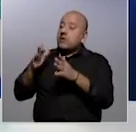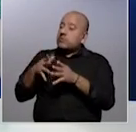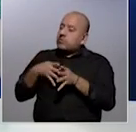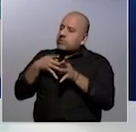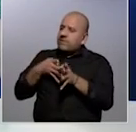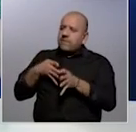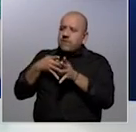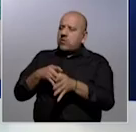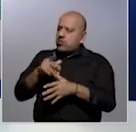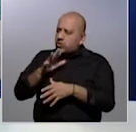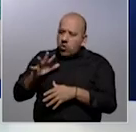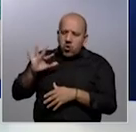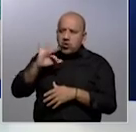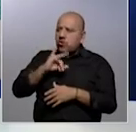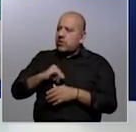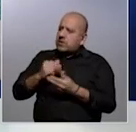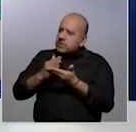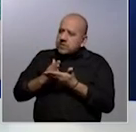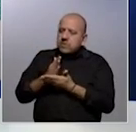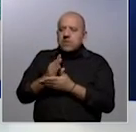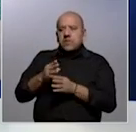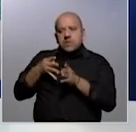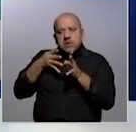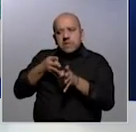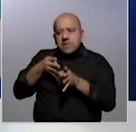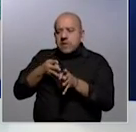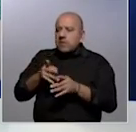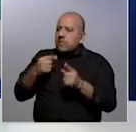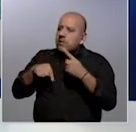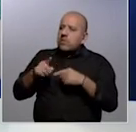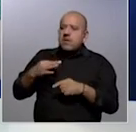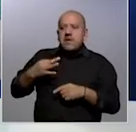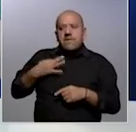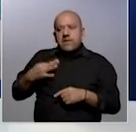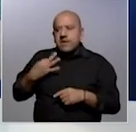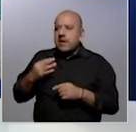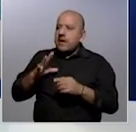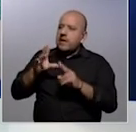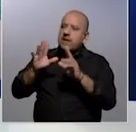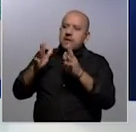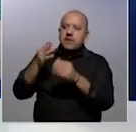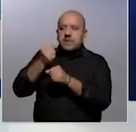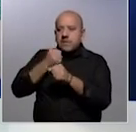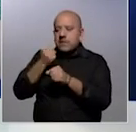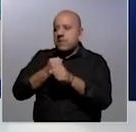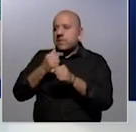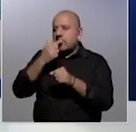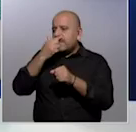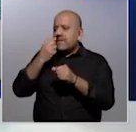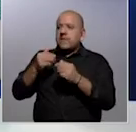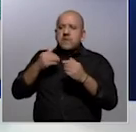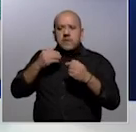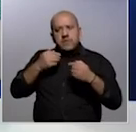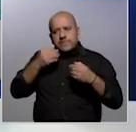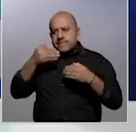pero creo que como en todas las en todas las cuestiones de la vida el trabajo la constancia